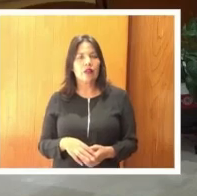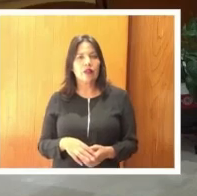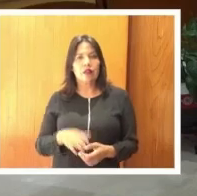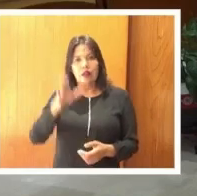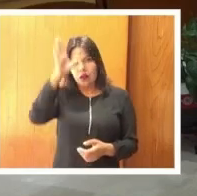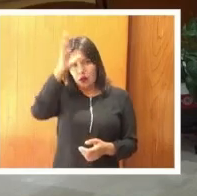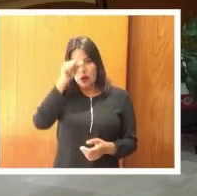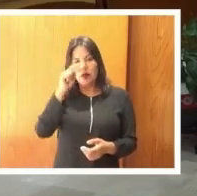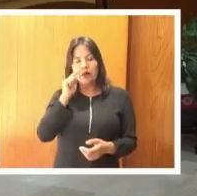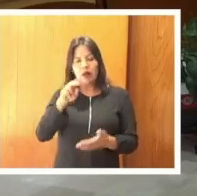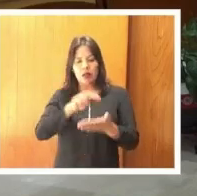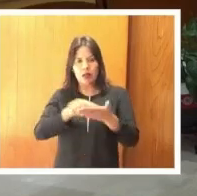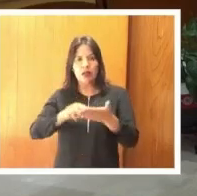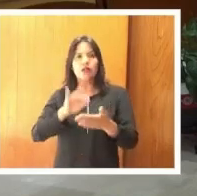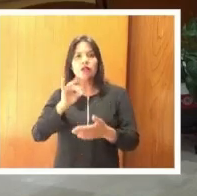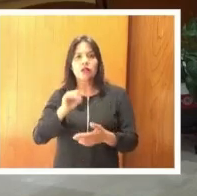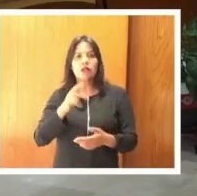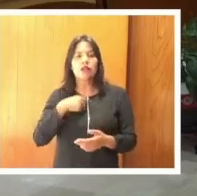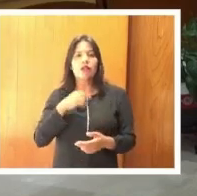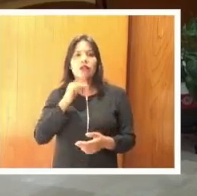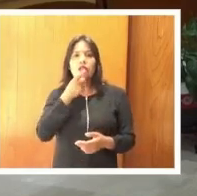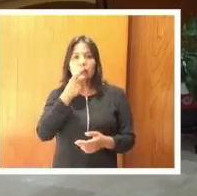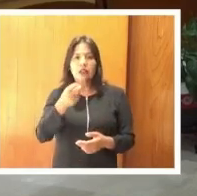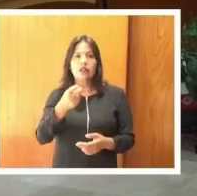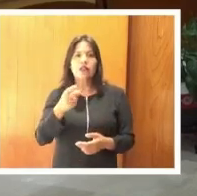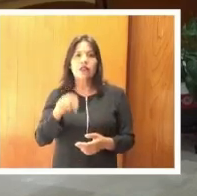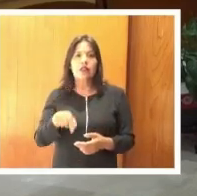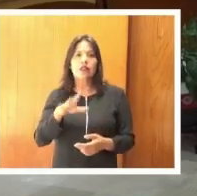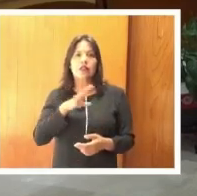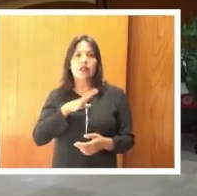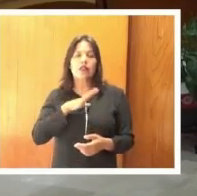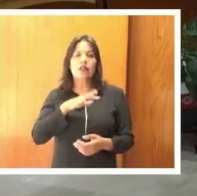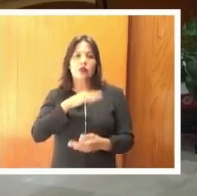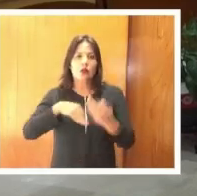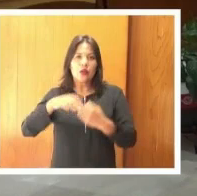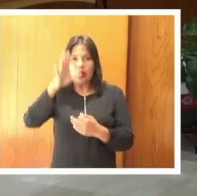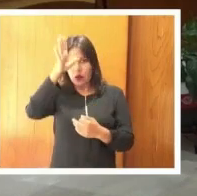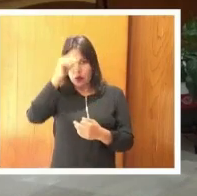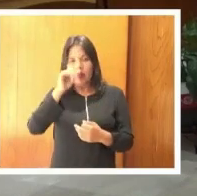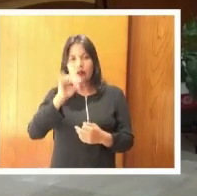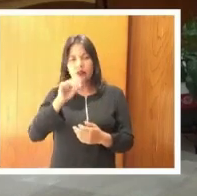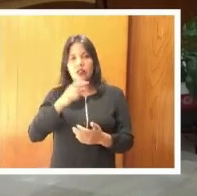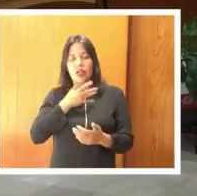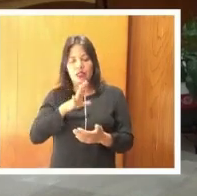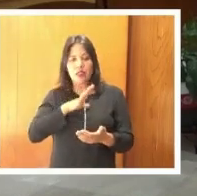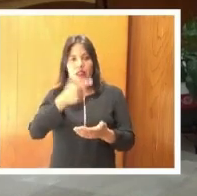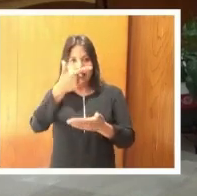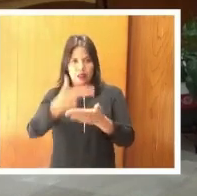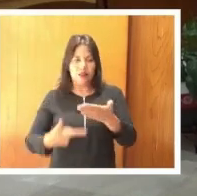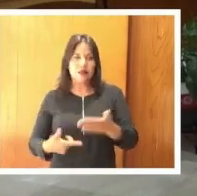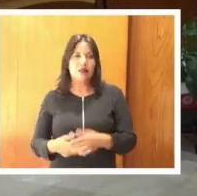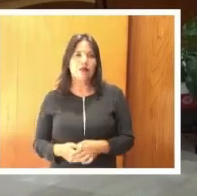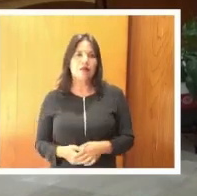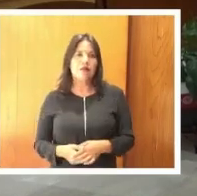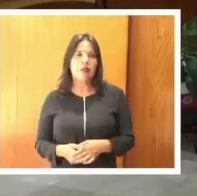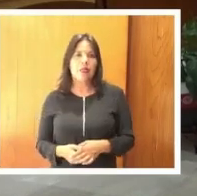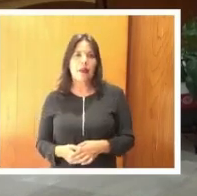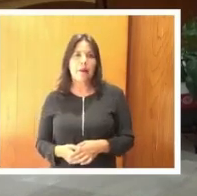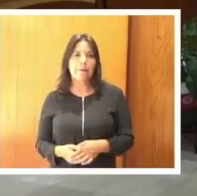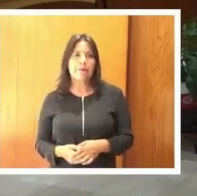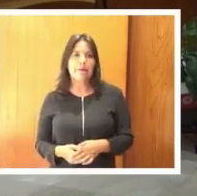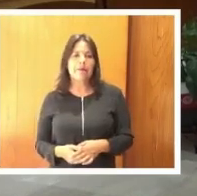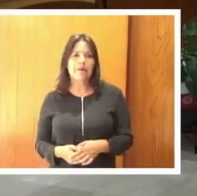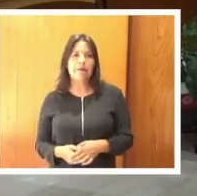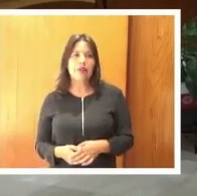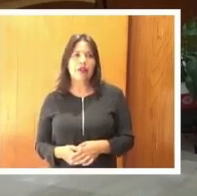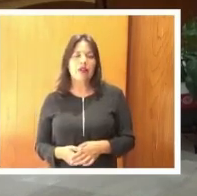esta secretaría técnica, les informo que se encuentran concluidos los acuerdos aprobados en sesión próxima pasada. Es cuanto, comisionado